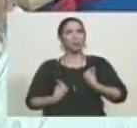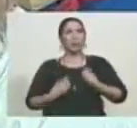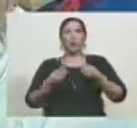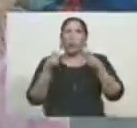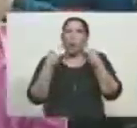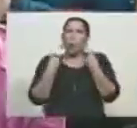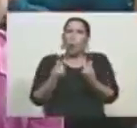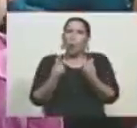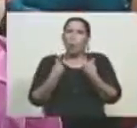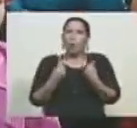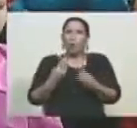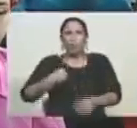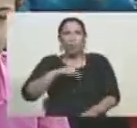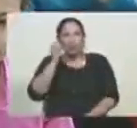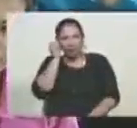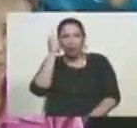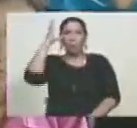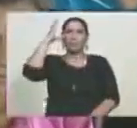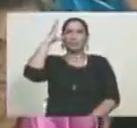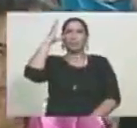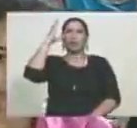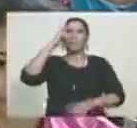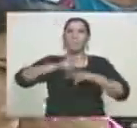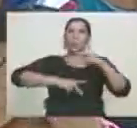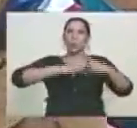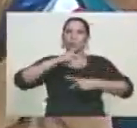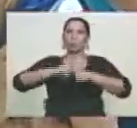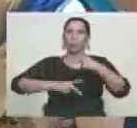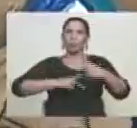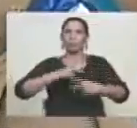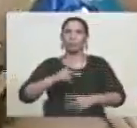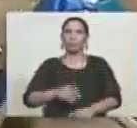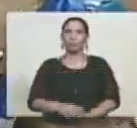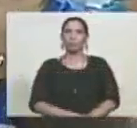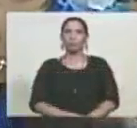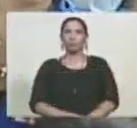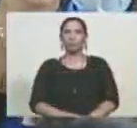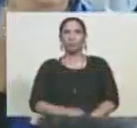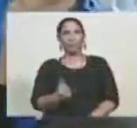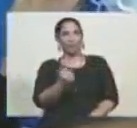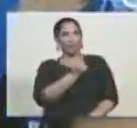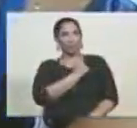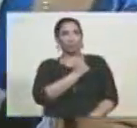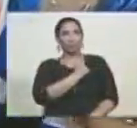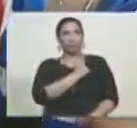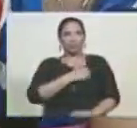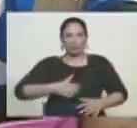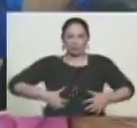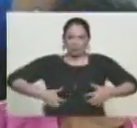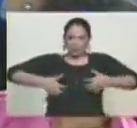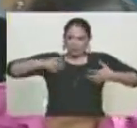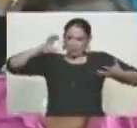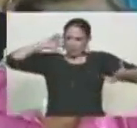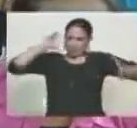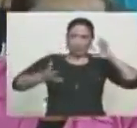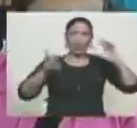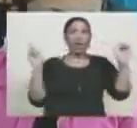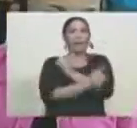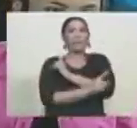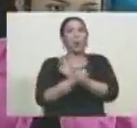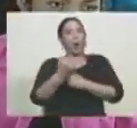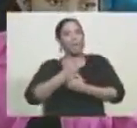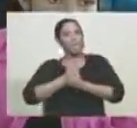desestimó nuestra capacidad de producción. Cuando el camarada dice que esas rabias se convirtieron en amor, se